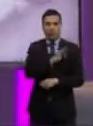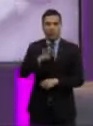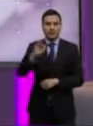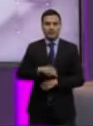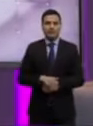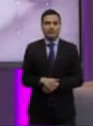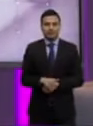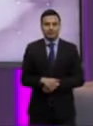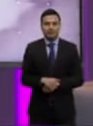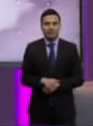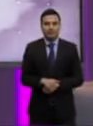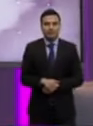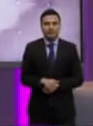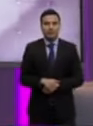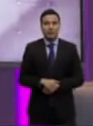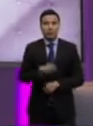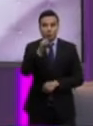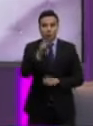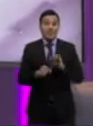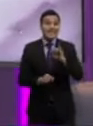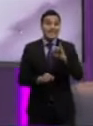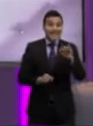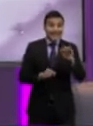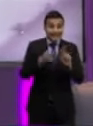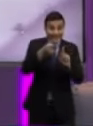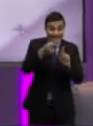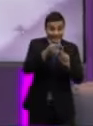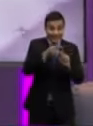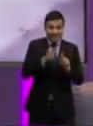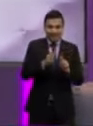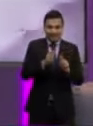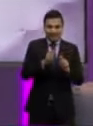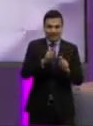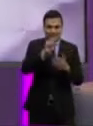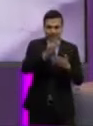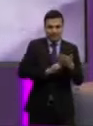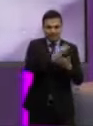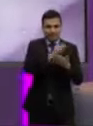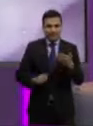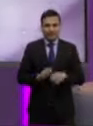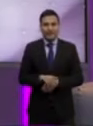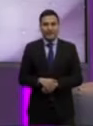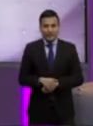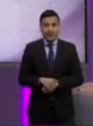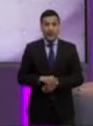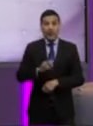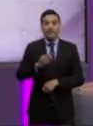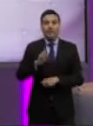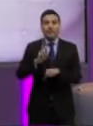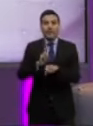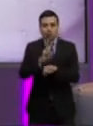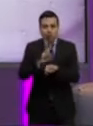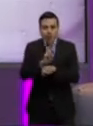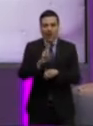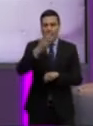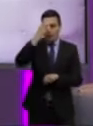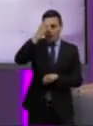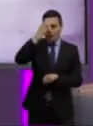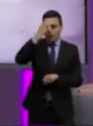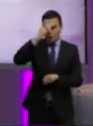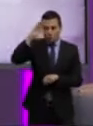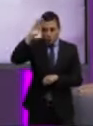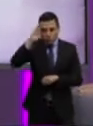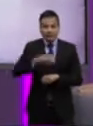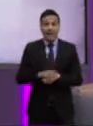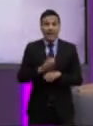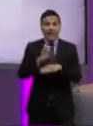izquierda. Tacha la izquierda que acabó con Venezuela, que acabó con Cuba, que acabó con Bolivia, que acabó con